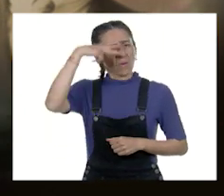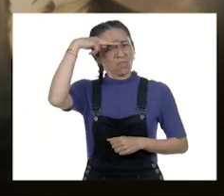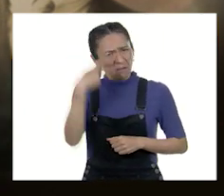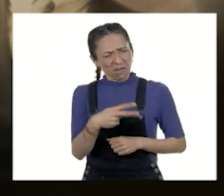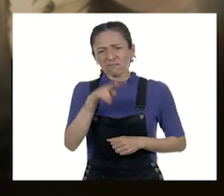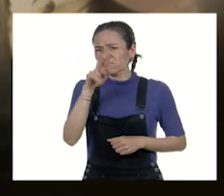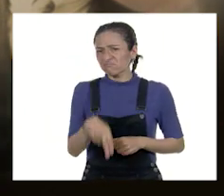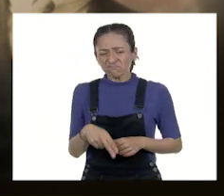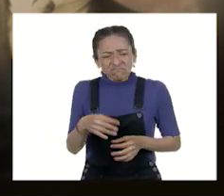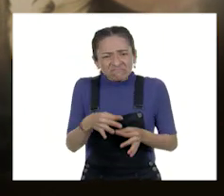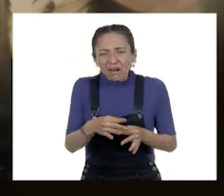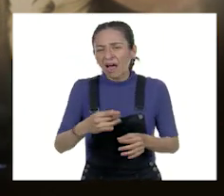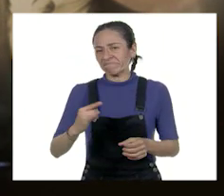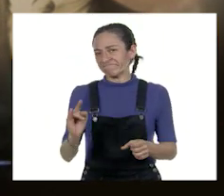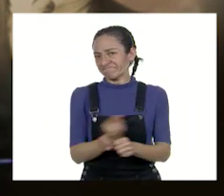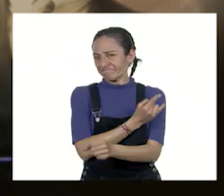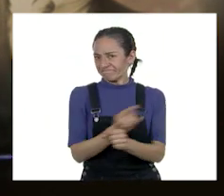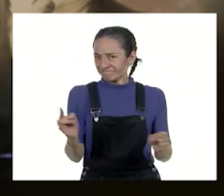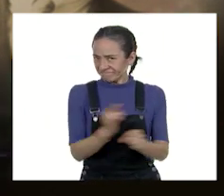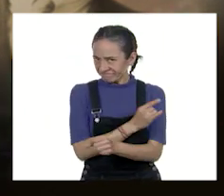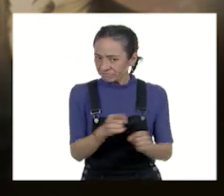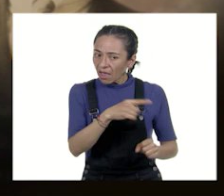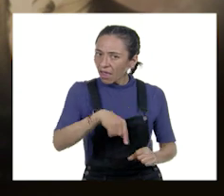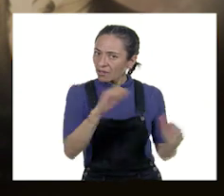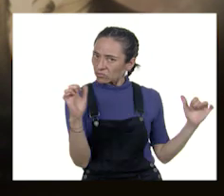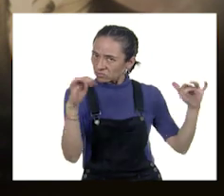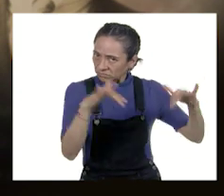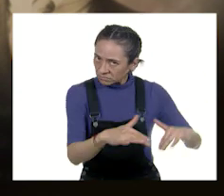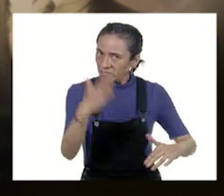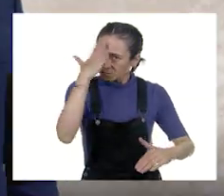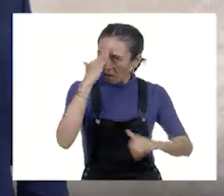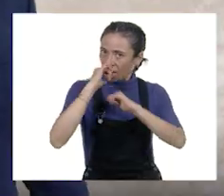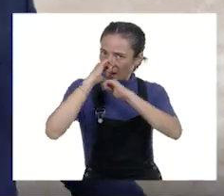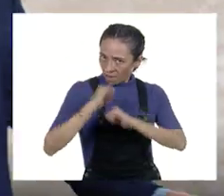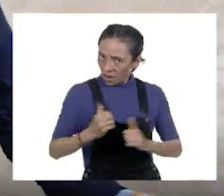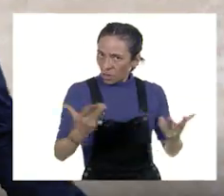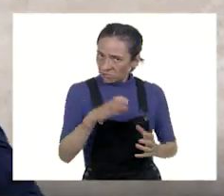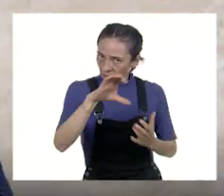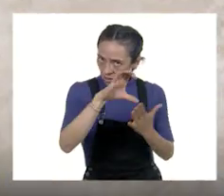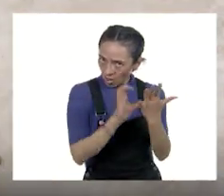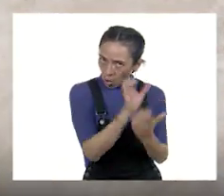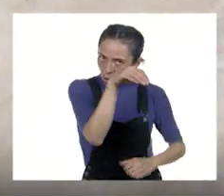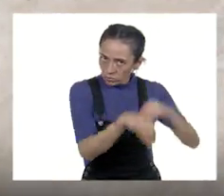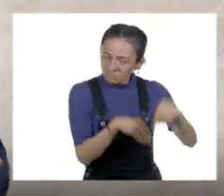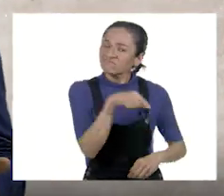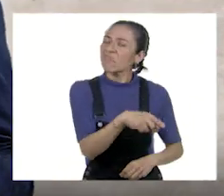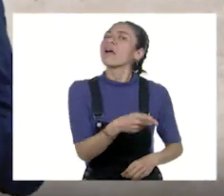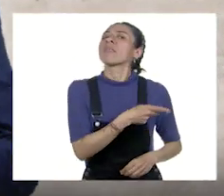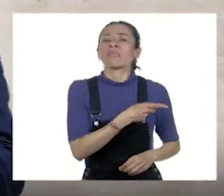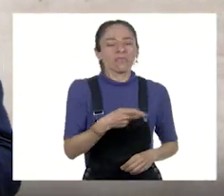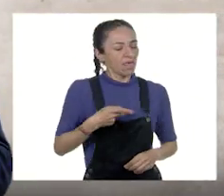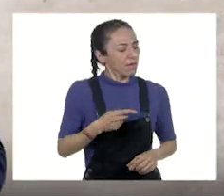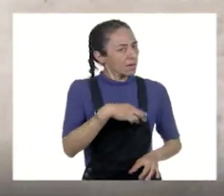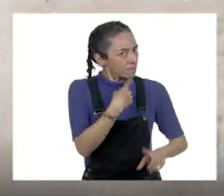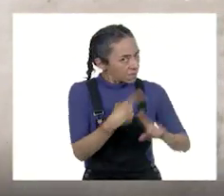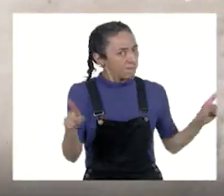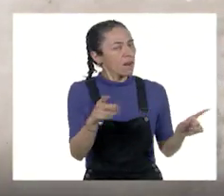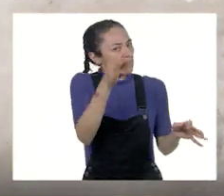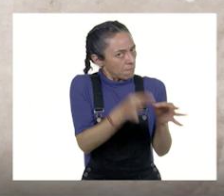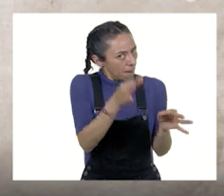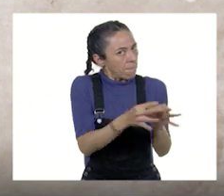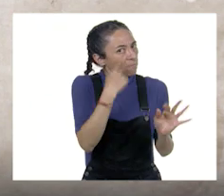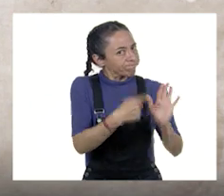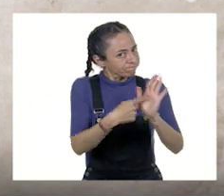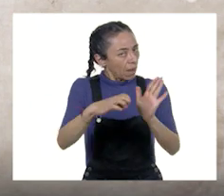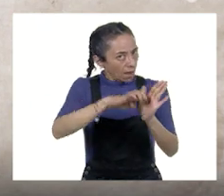los constituyentes tienen que dar el ejemplo de lo contrario. Así que pidió que si un diputado llegaba tarde y no